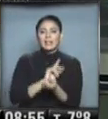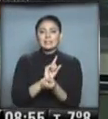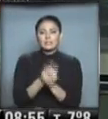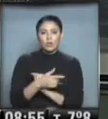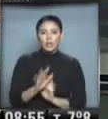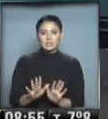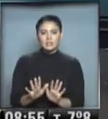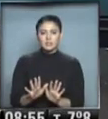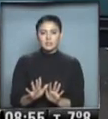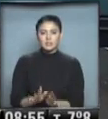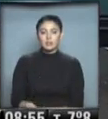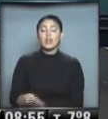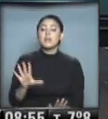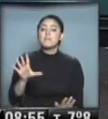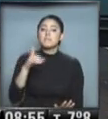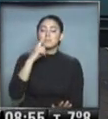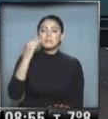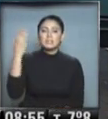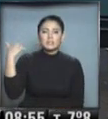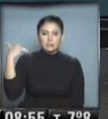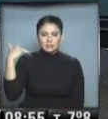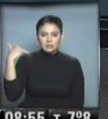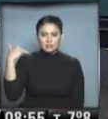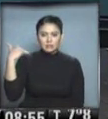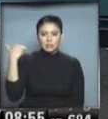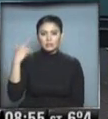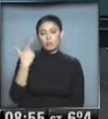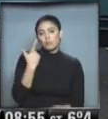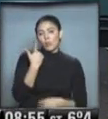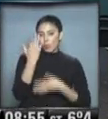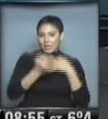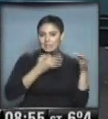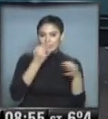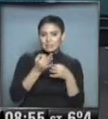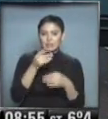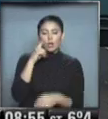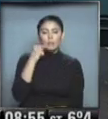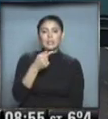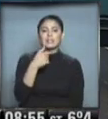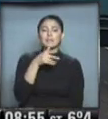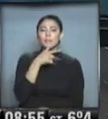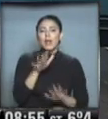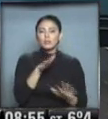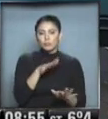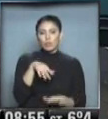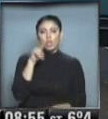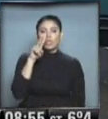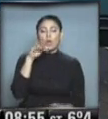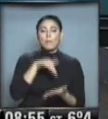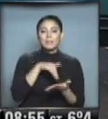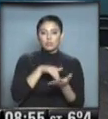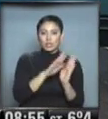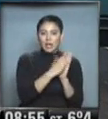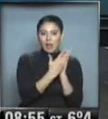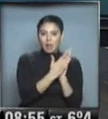mira el otro día en un test de una de estas charlas que daba luis von ahn él decía que calculaba que cerca de 2 millones